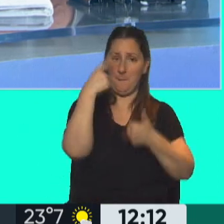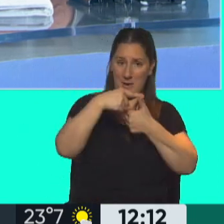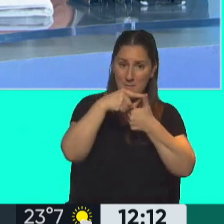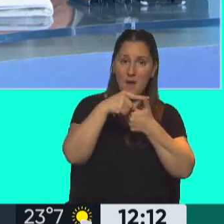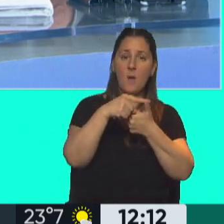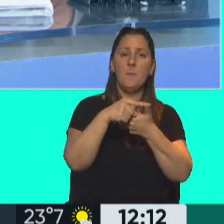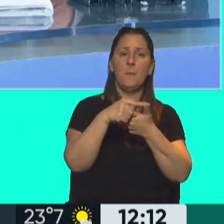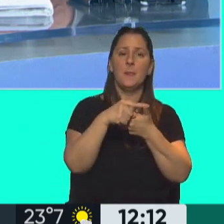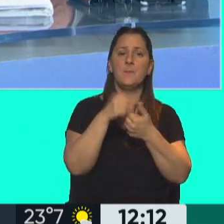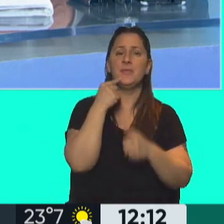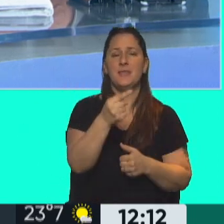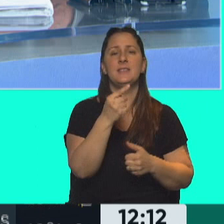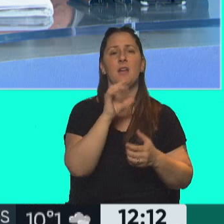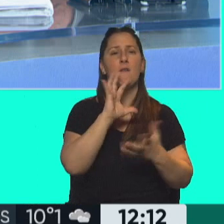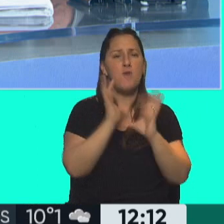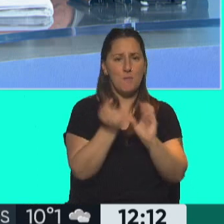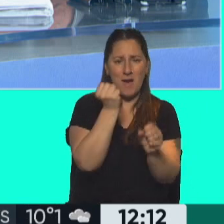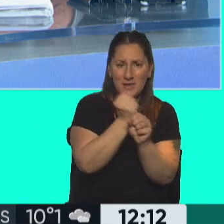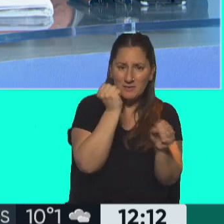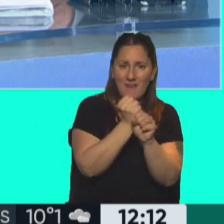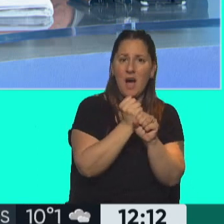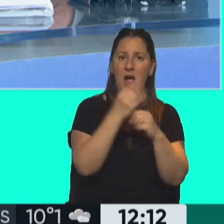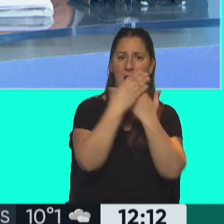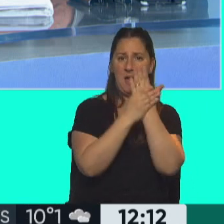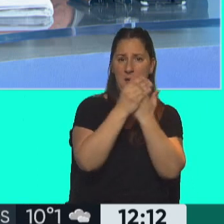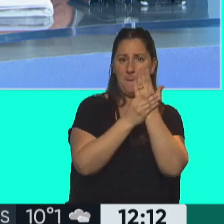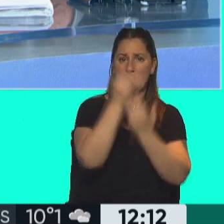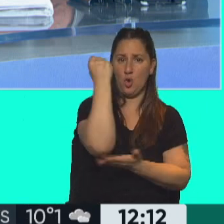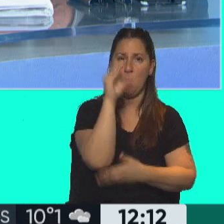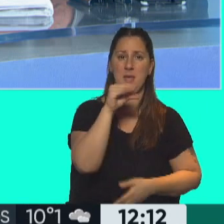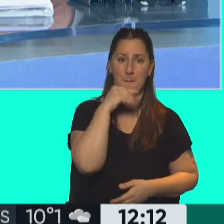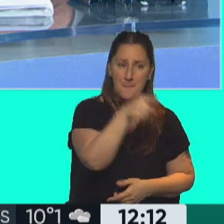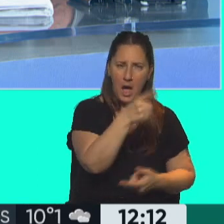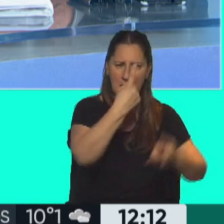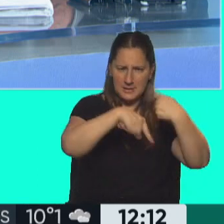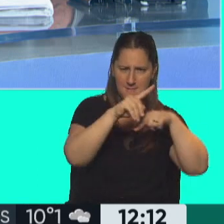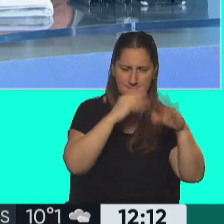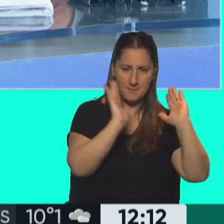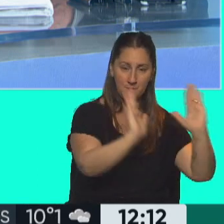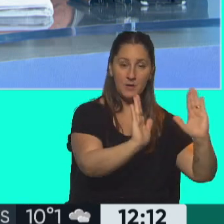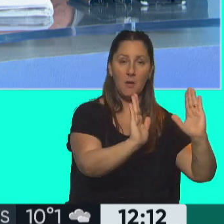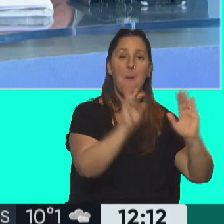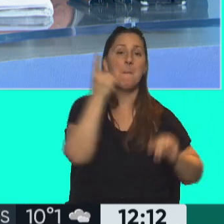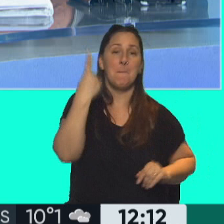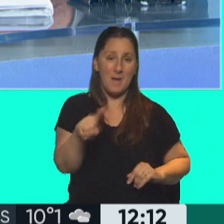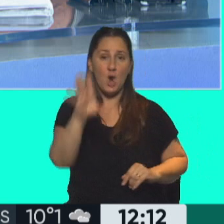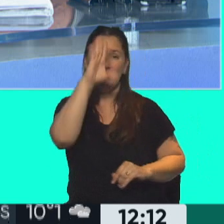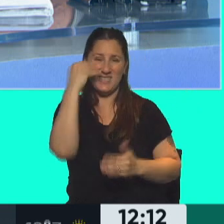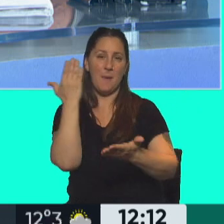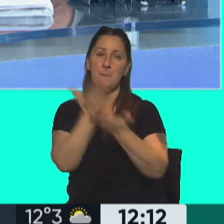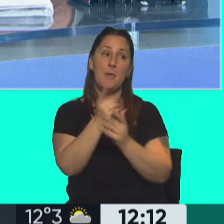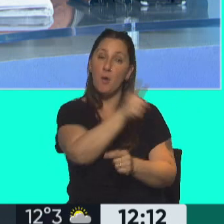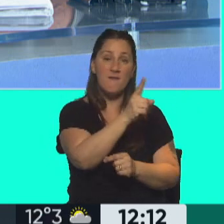destacando la tarea o la gestión de Sergio Massa como ministro de Economía, pero pidiendo que intervenga